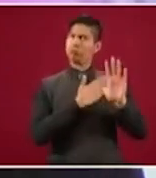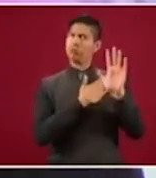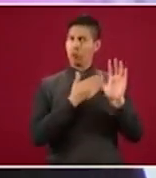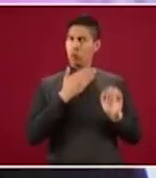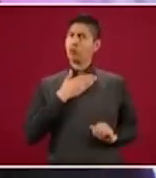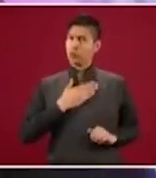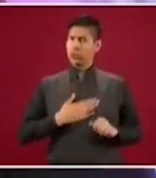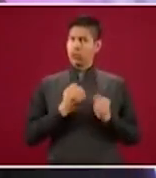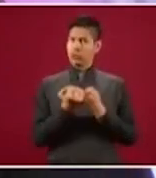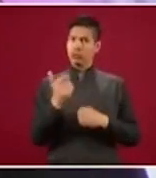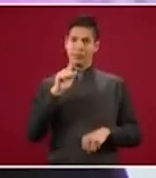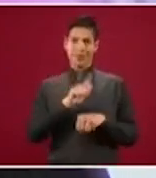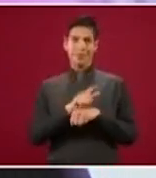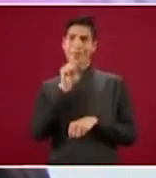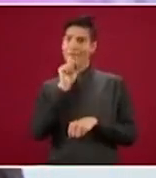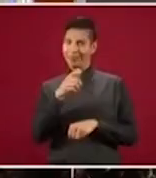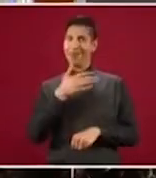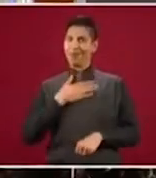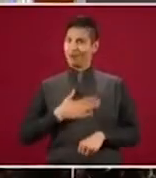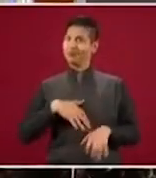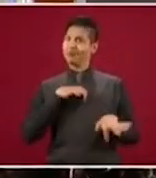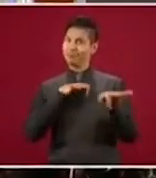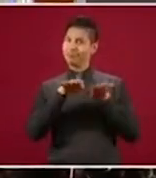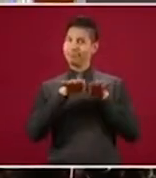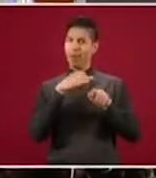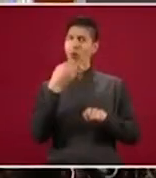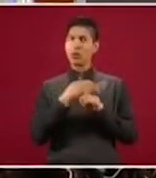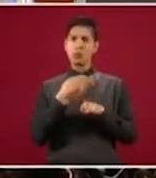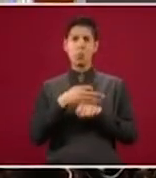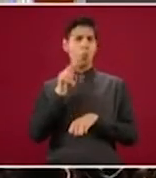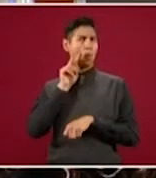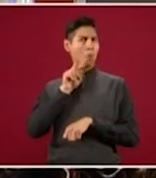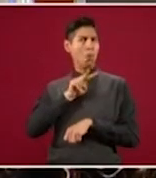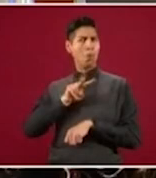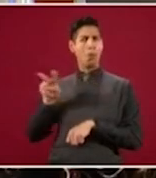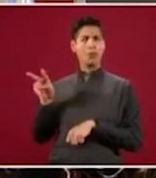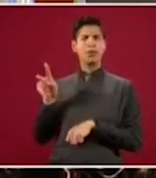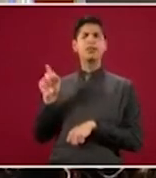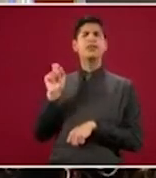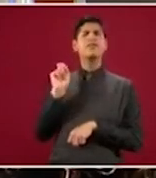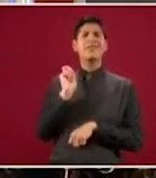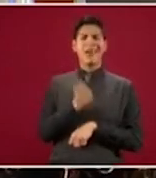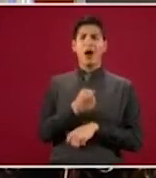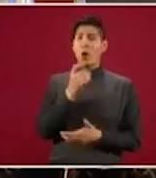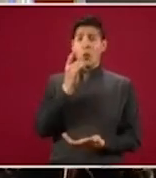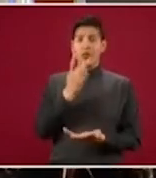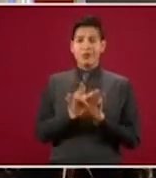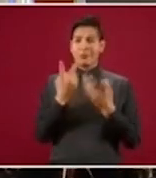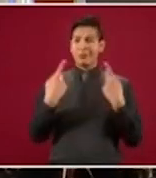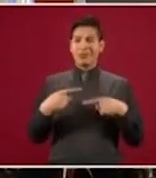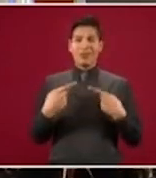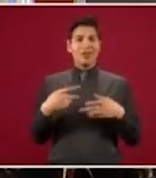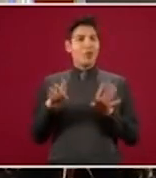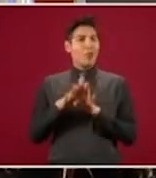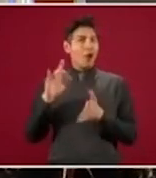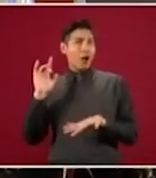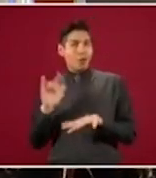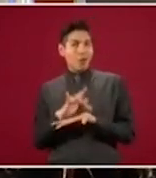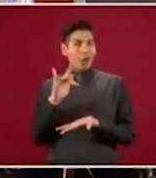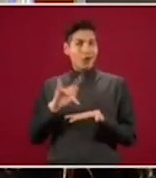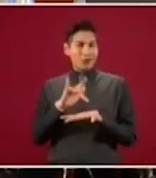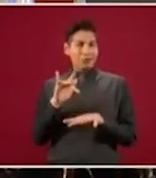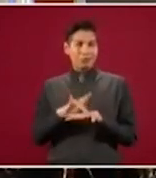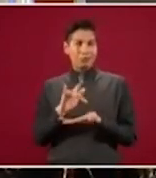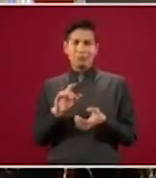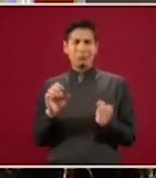social y la justicia laboral. Como pueden ver ustedes aquí, no se trata solo de personal auxiliar o personal de apoyo,